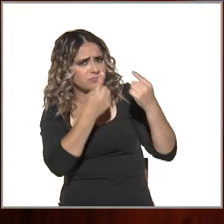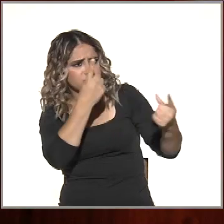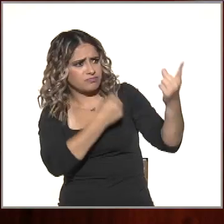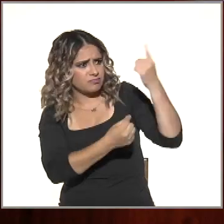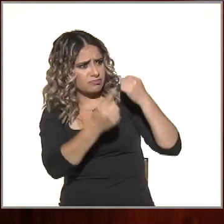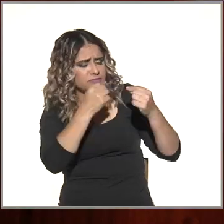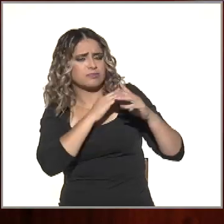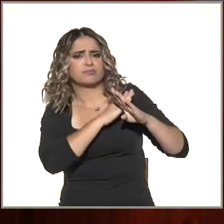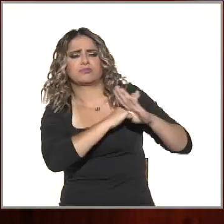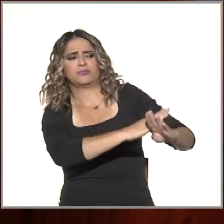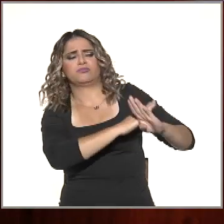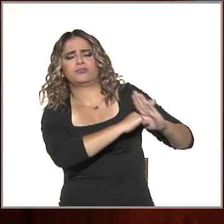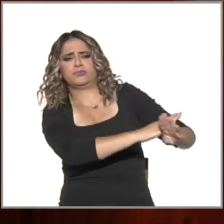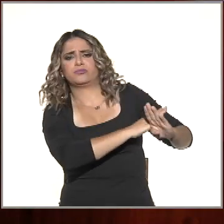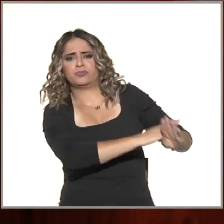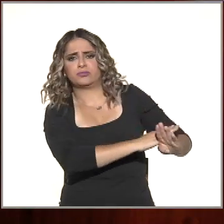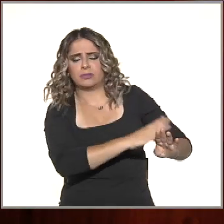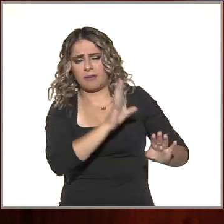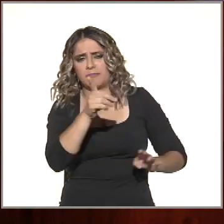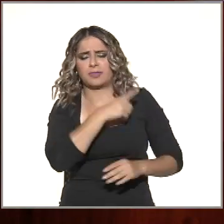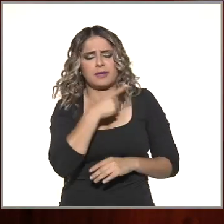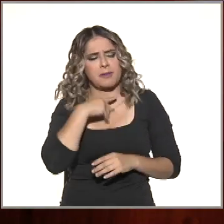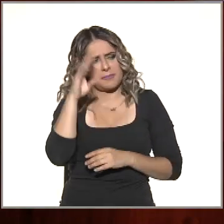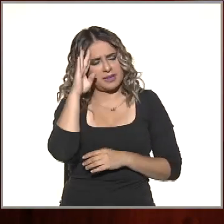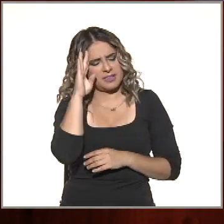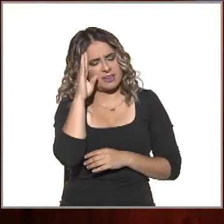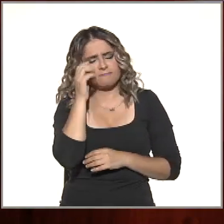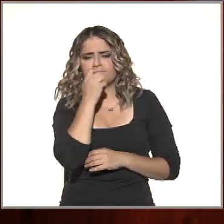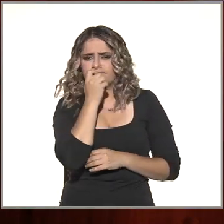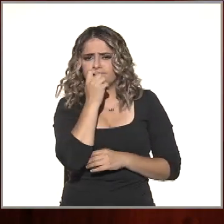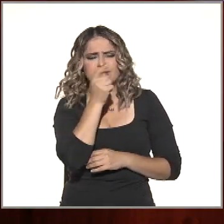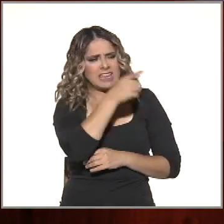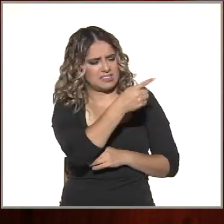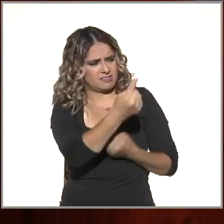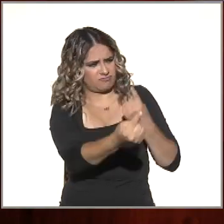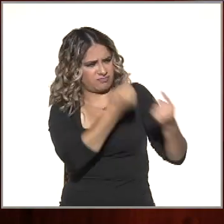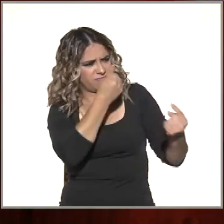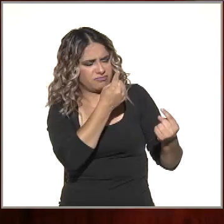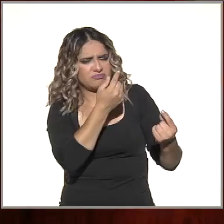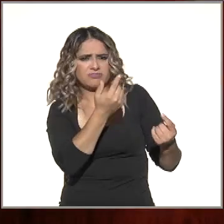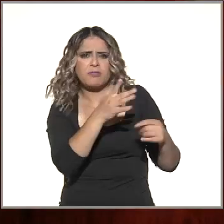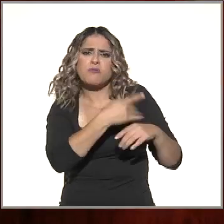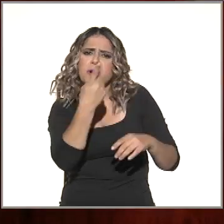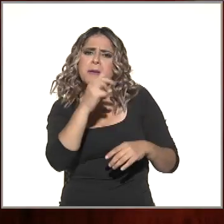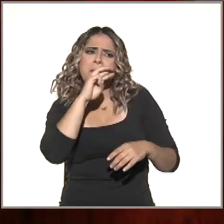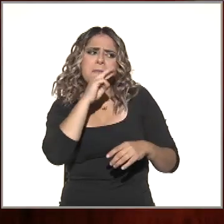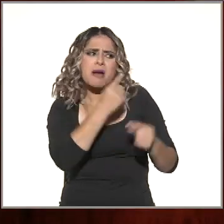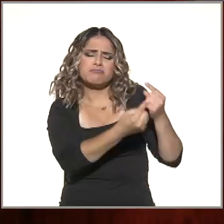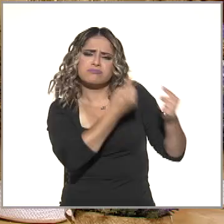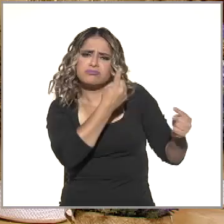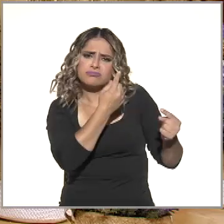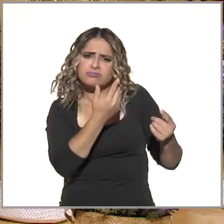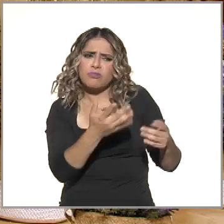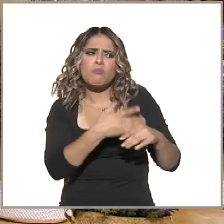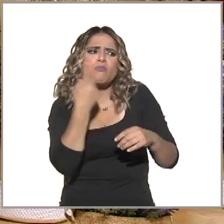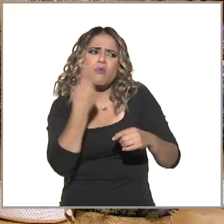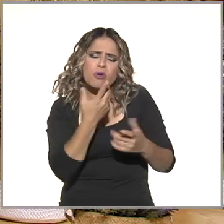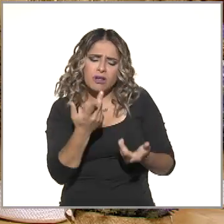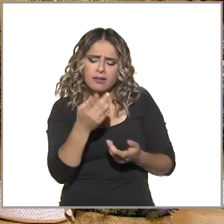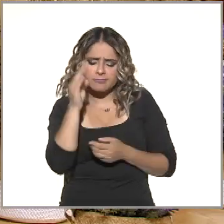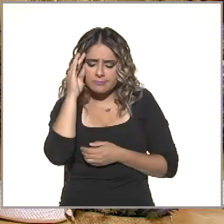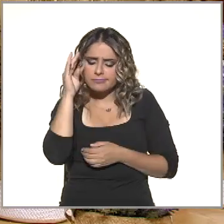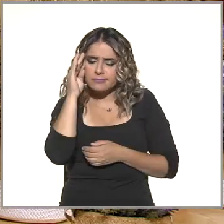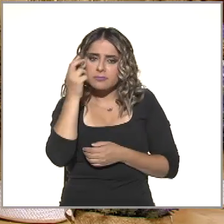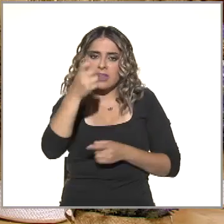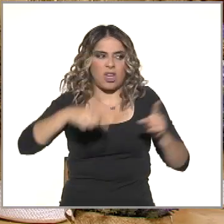de nosotros, pues es cuestionarlas, es preguntarse de dónde vienen, por qué mi mamá hablaba de esa manera. O sea, creo que más que